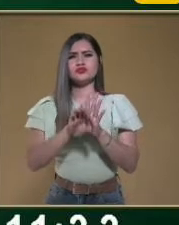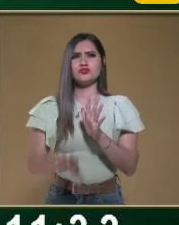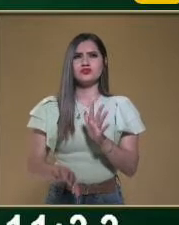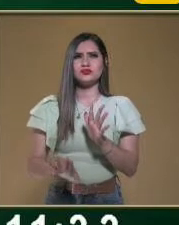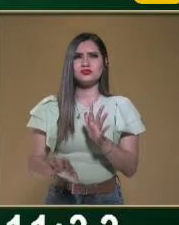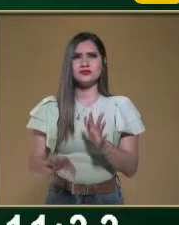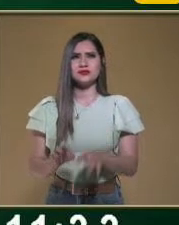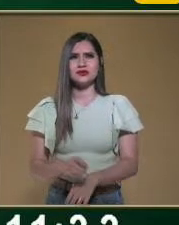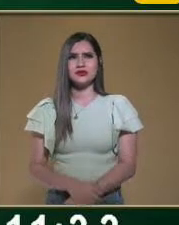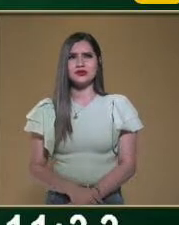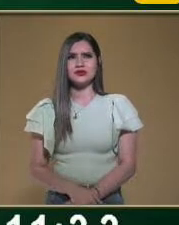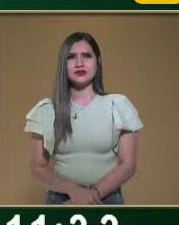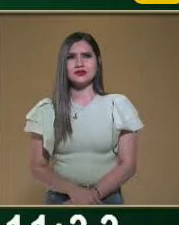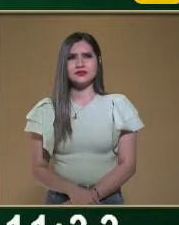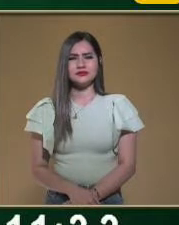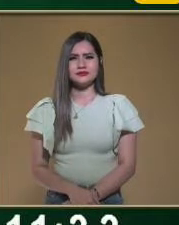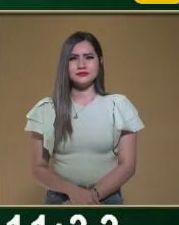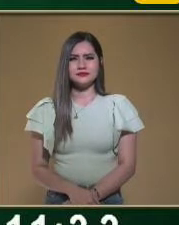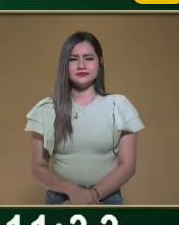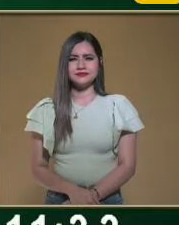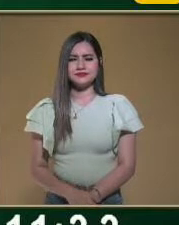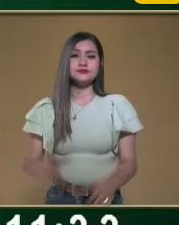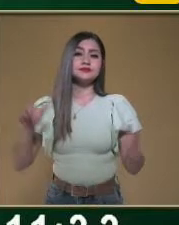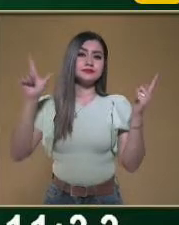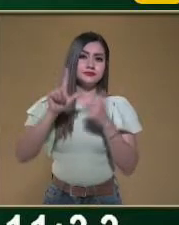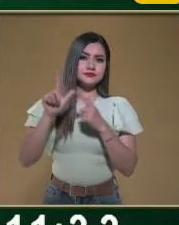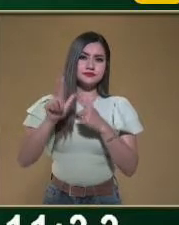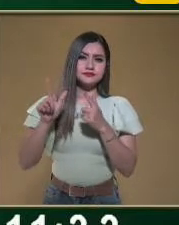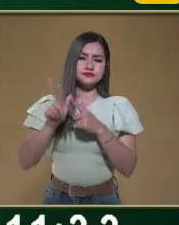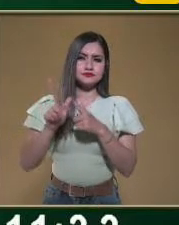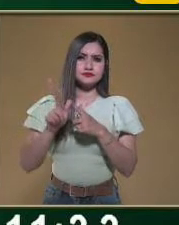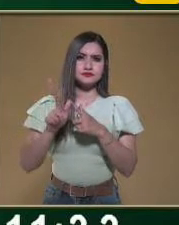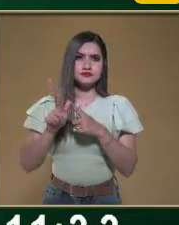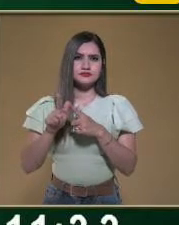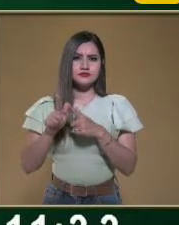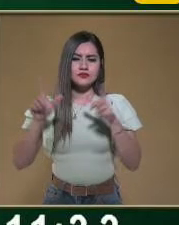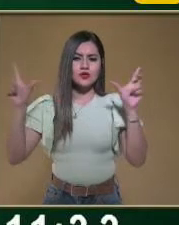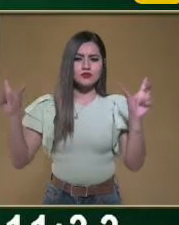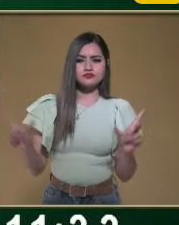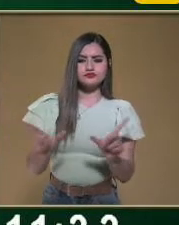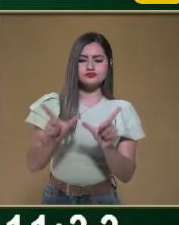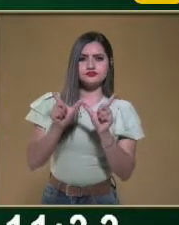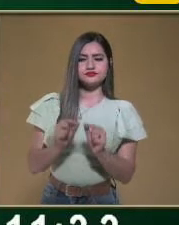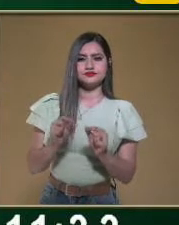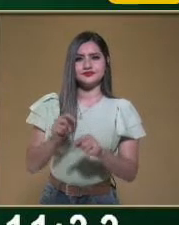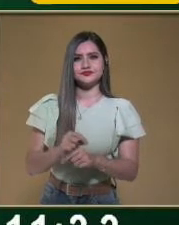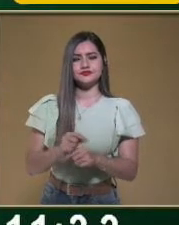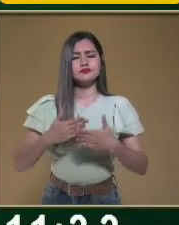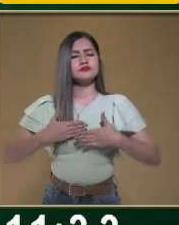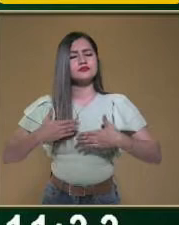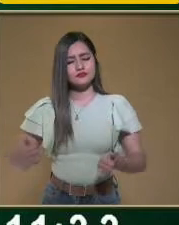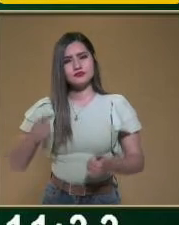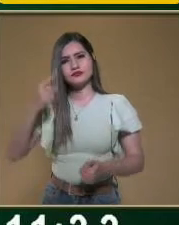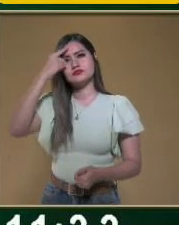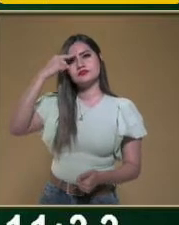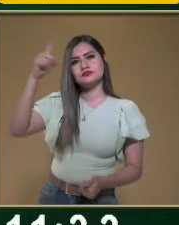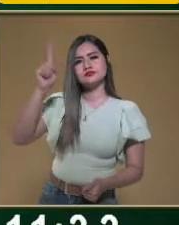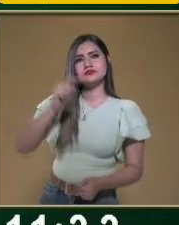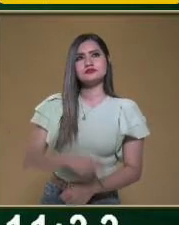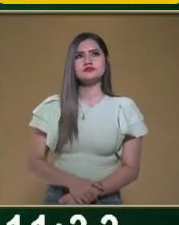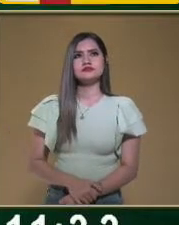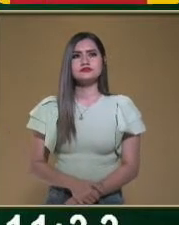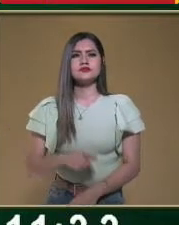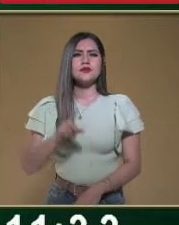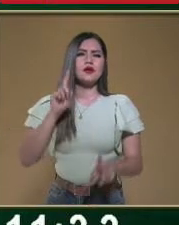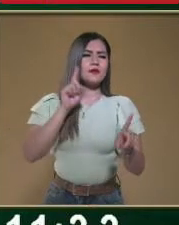cortos, sí, porque no tienen muchas letras. Eso que dice ahí es breve, es corto. y veo pues que las letras están de color, algunas de